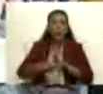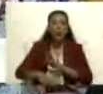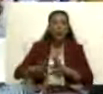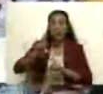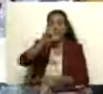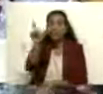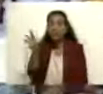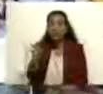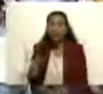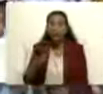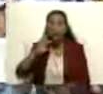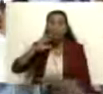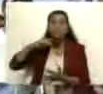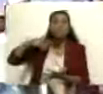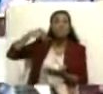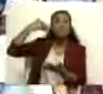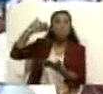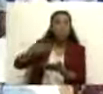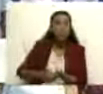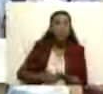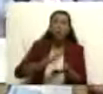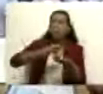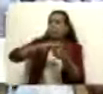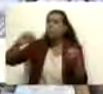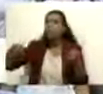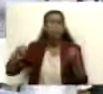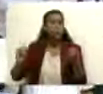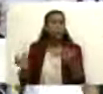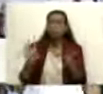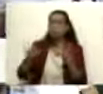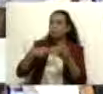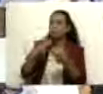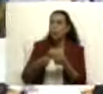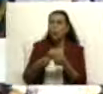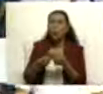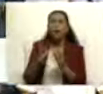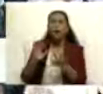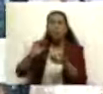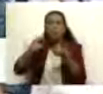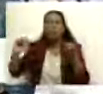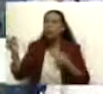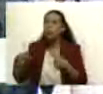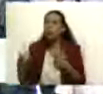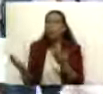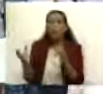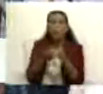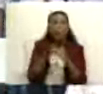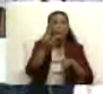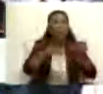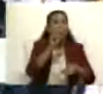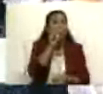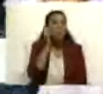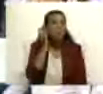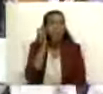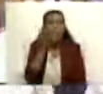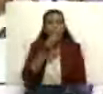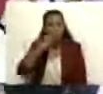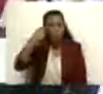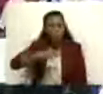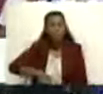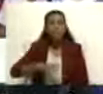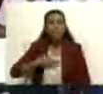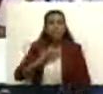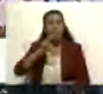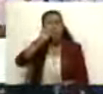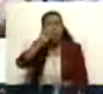que es nuestro de Venezuela, que nunca lo hemos dejado y nunca lo vamos a dejar. Y mi llamado es a todos esos jóvenes, mujeres y hombres, que vamos